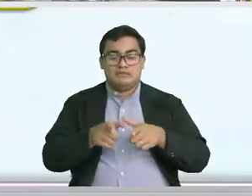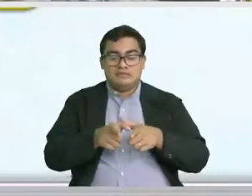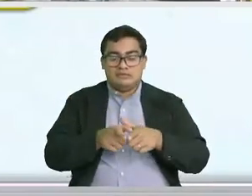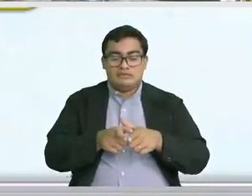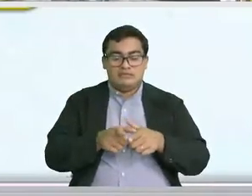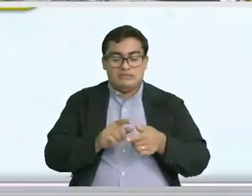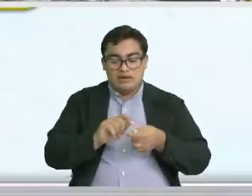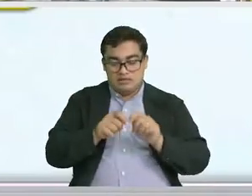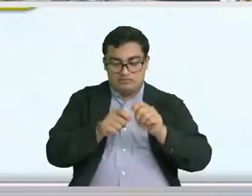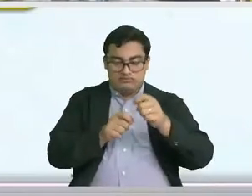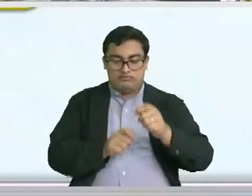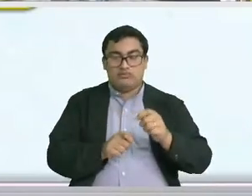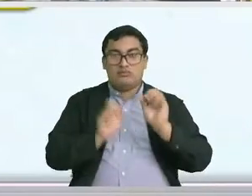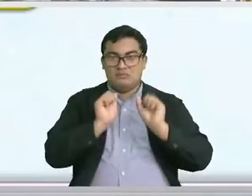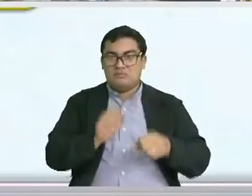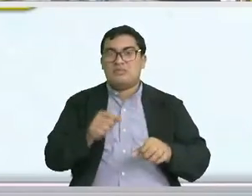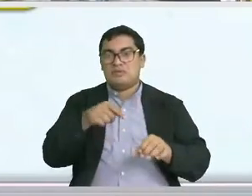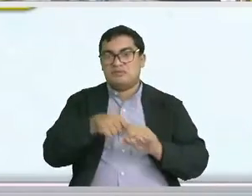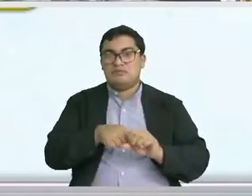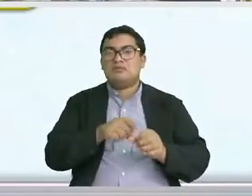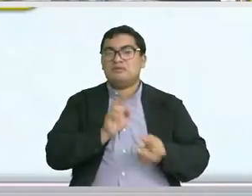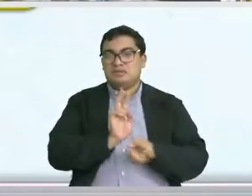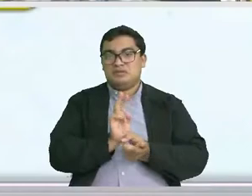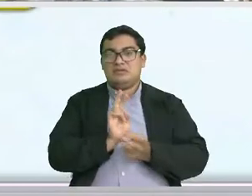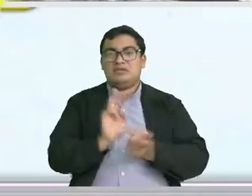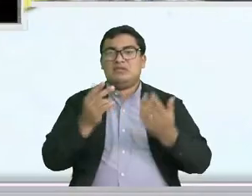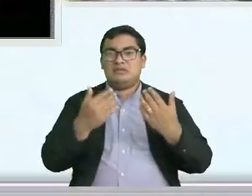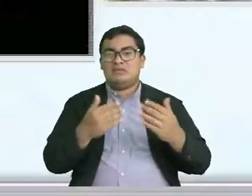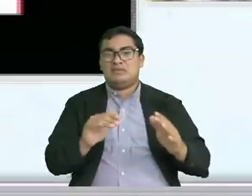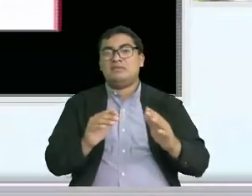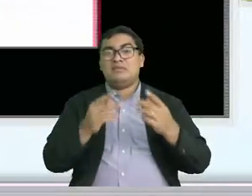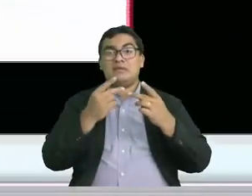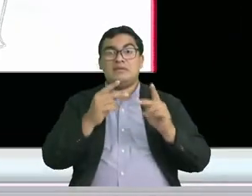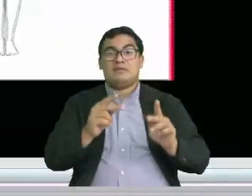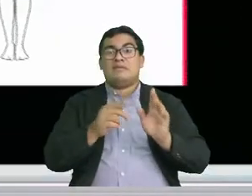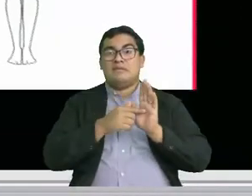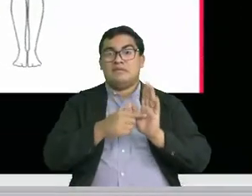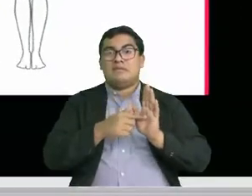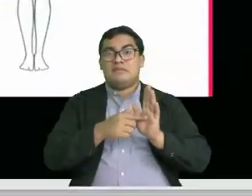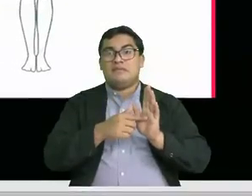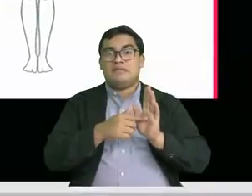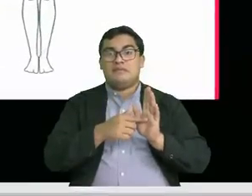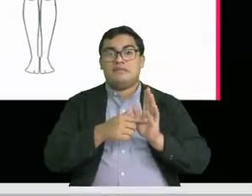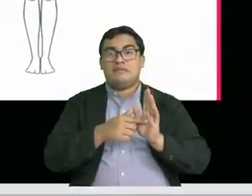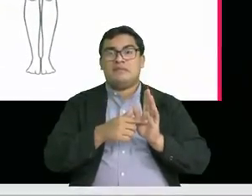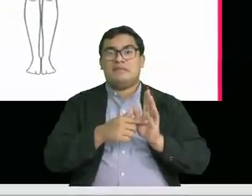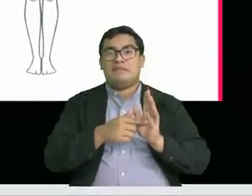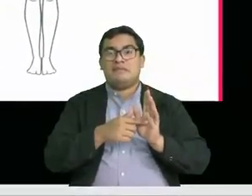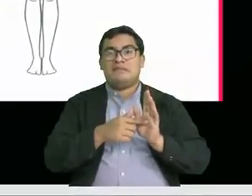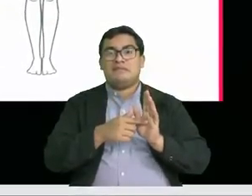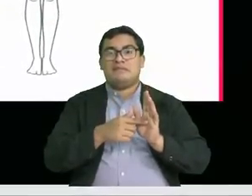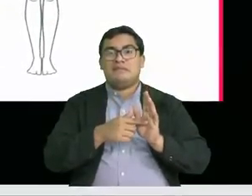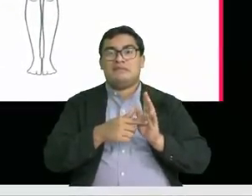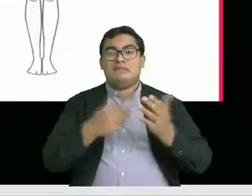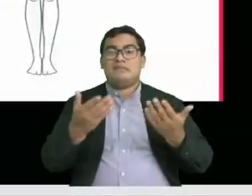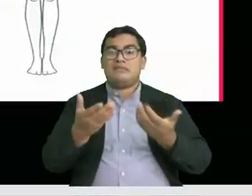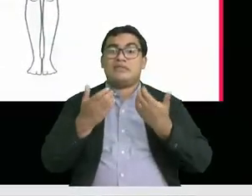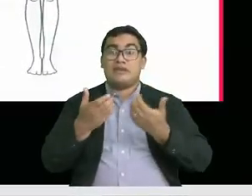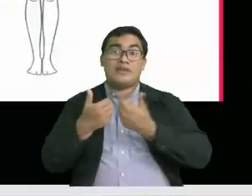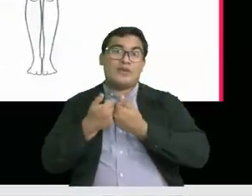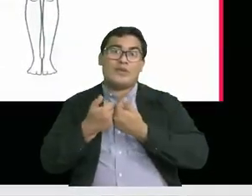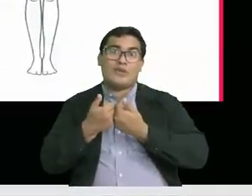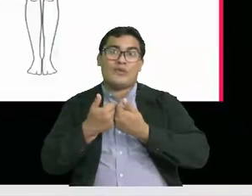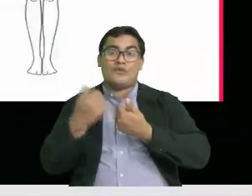permita que ella tenga relaciones, pero de pronto la persona, la pareja, si alguien quiere formar una familia,